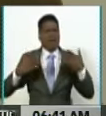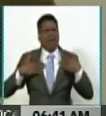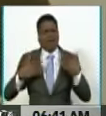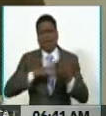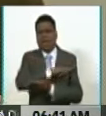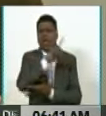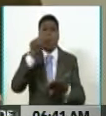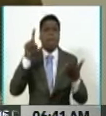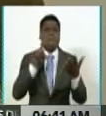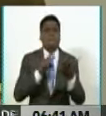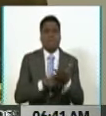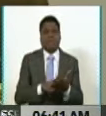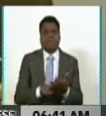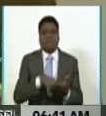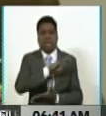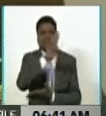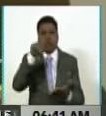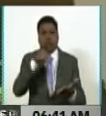Levantemos las banderas de color,